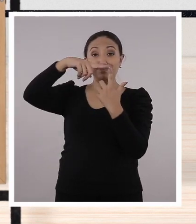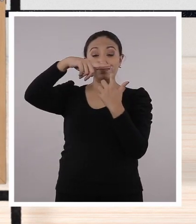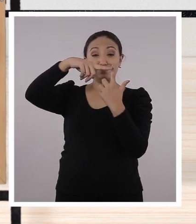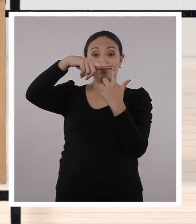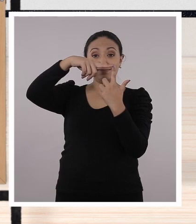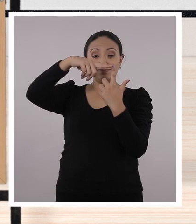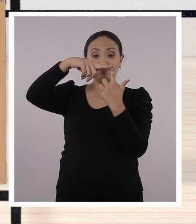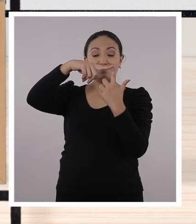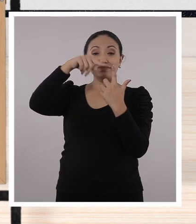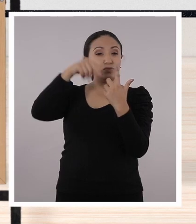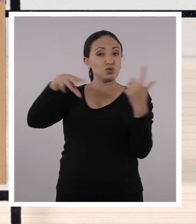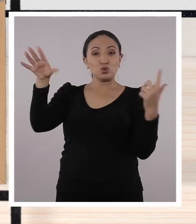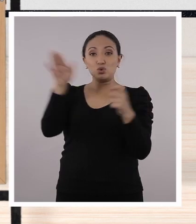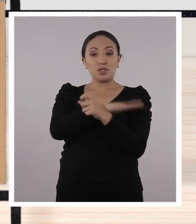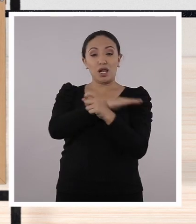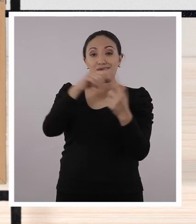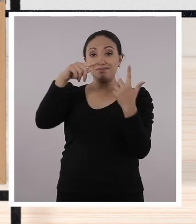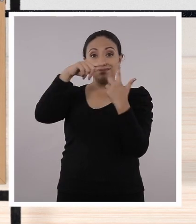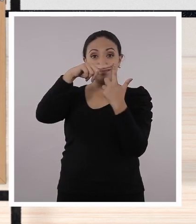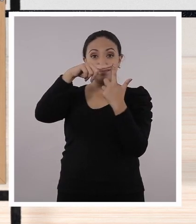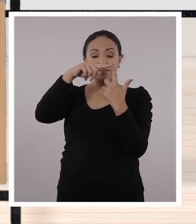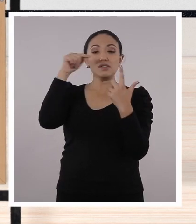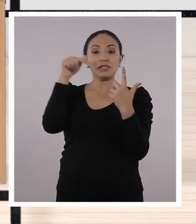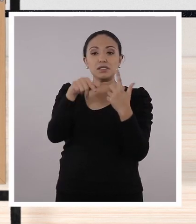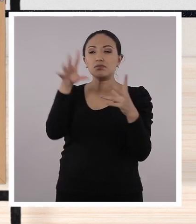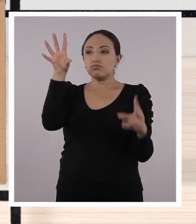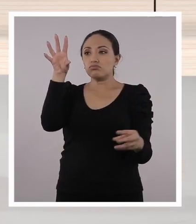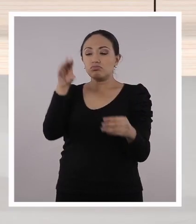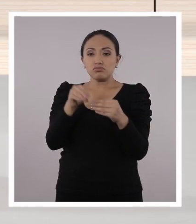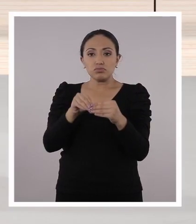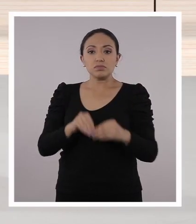3125, que me da en total entonces